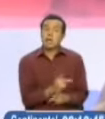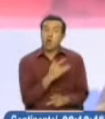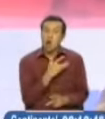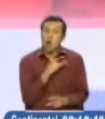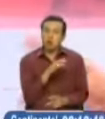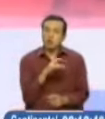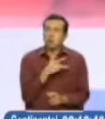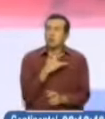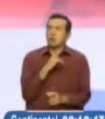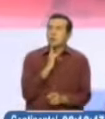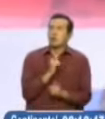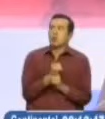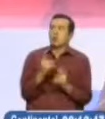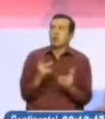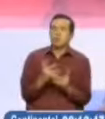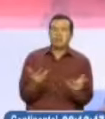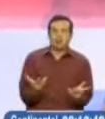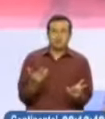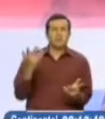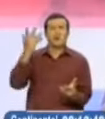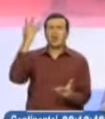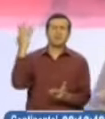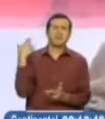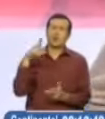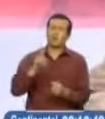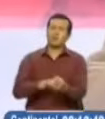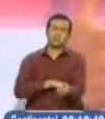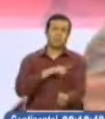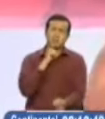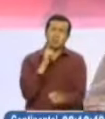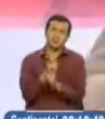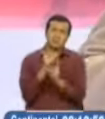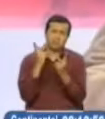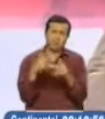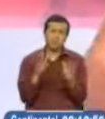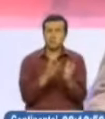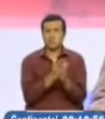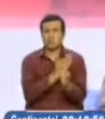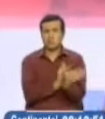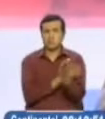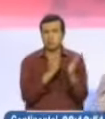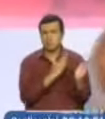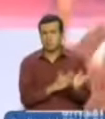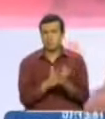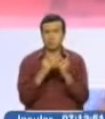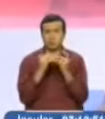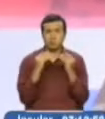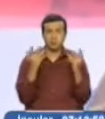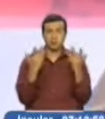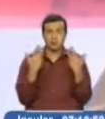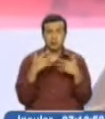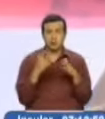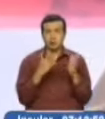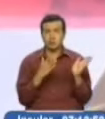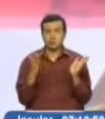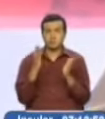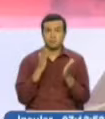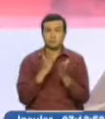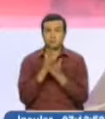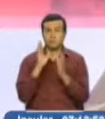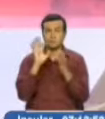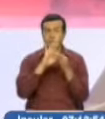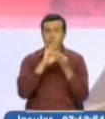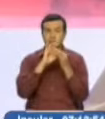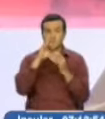además de larga data, ¿no?, de la campaña. Esto viene desde antes, ¿no? Hubo una especie de consenso mediático desde los medios alineados